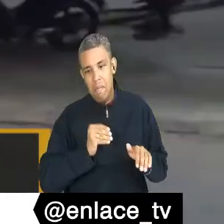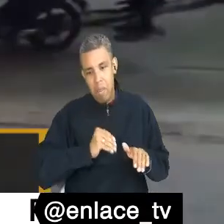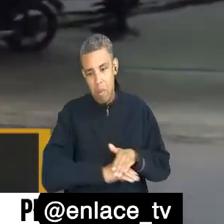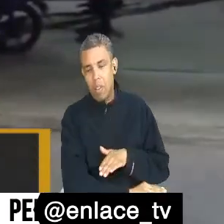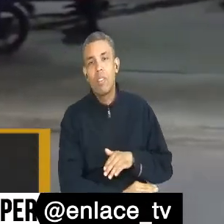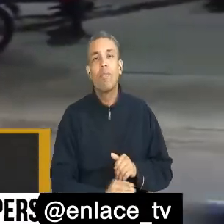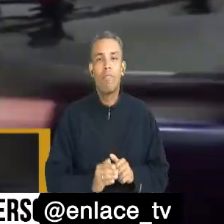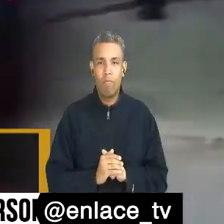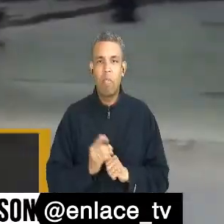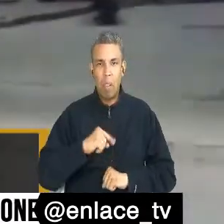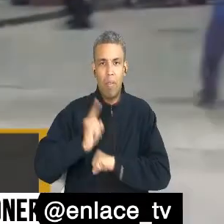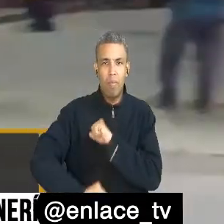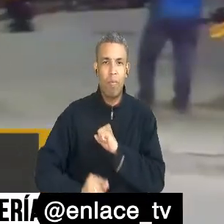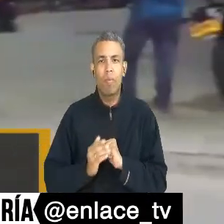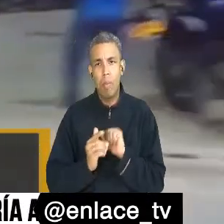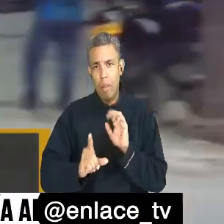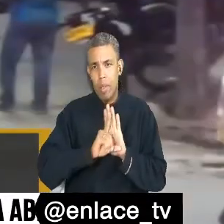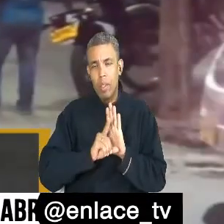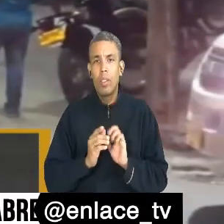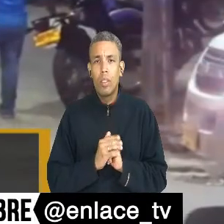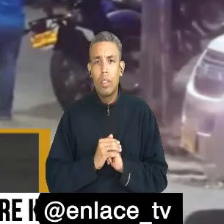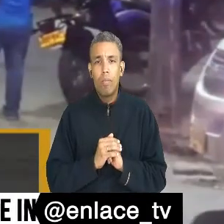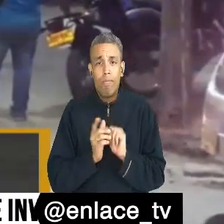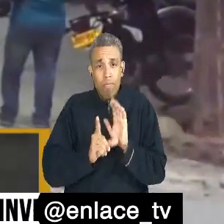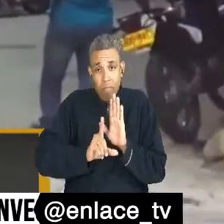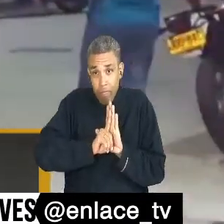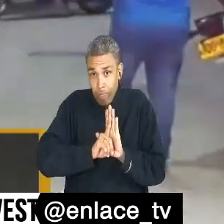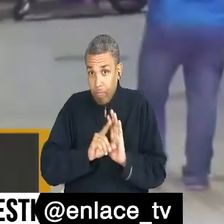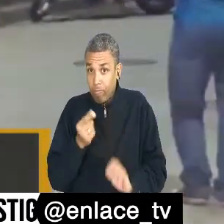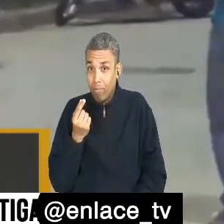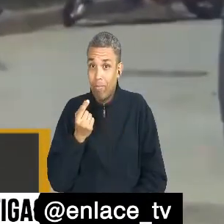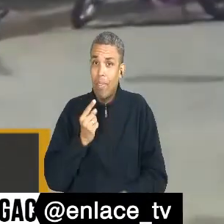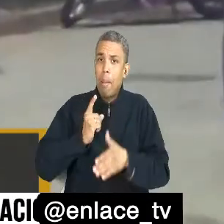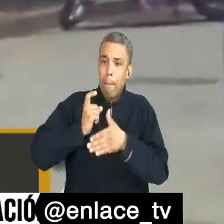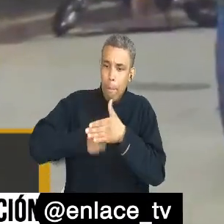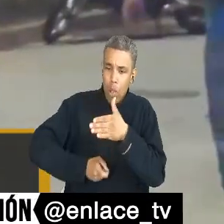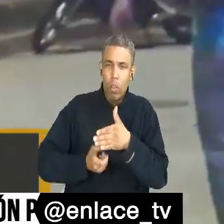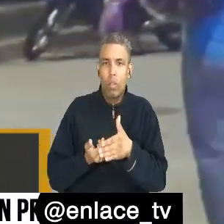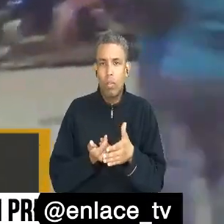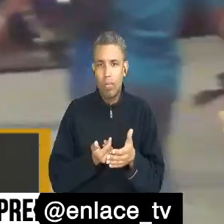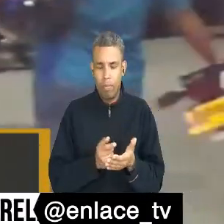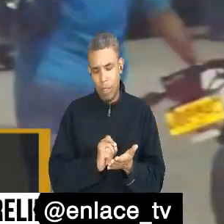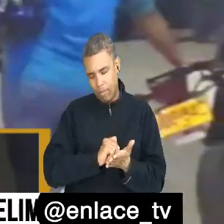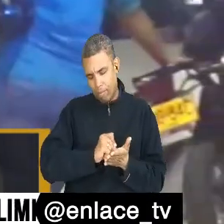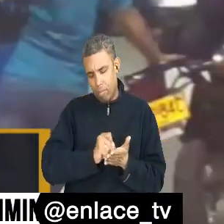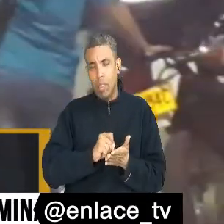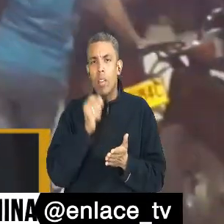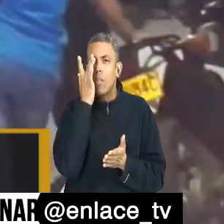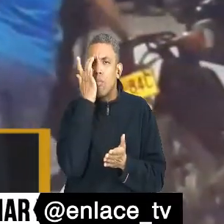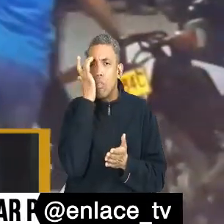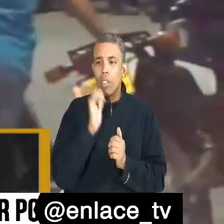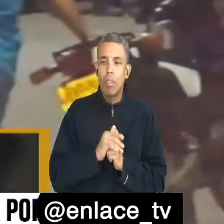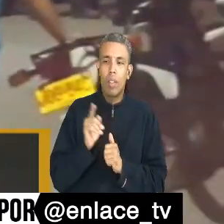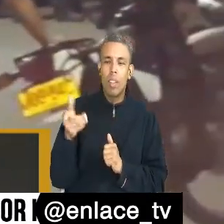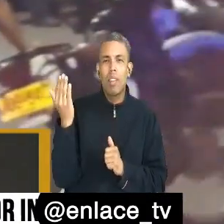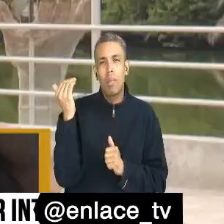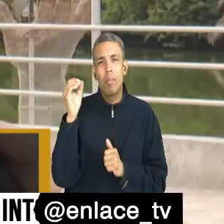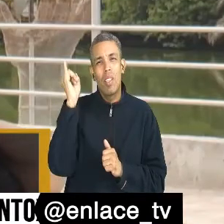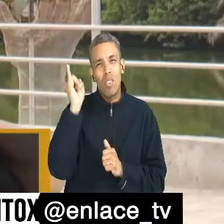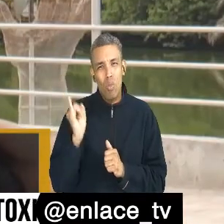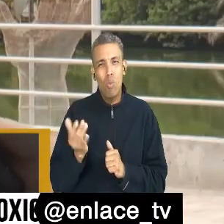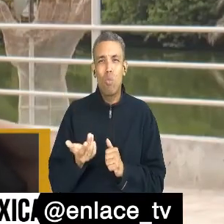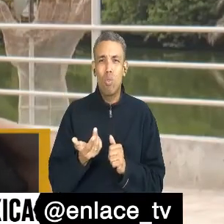la situación del comparendo que se realiza por no tener la documentación al día. De estas